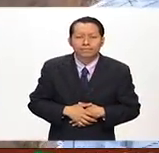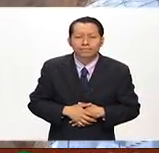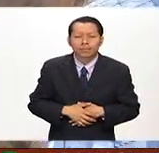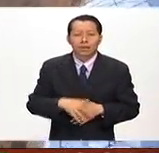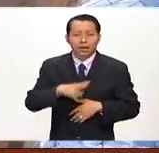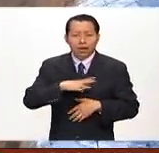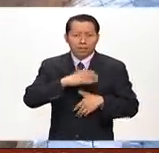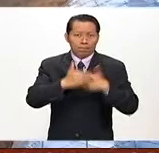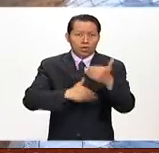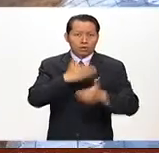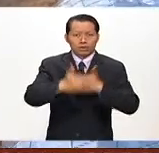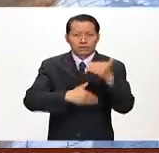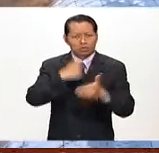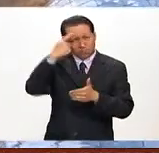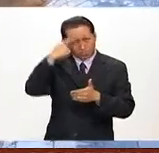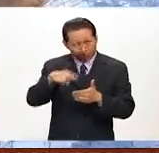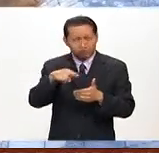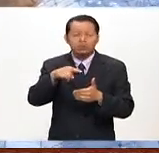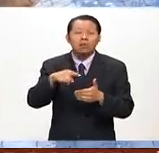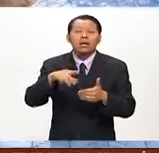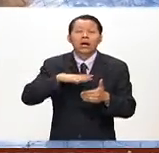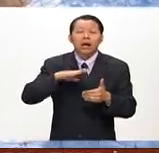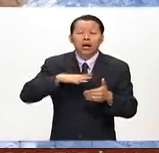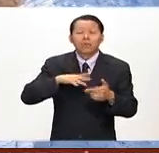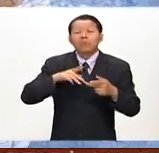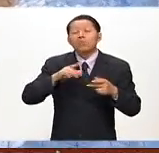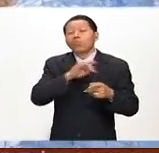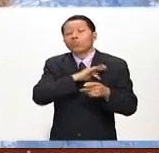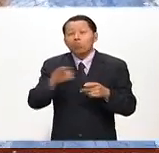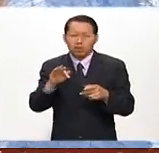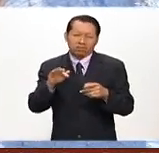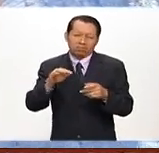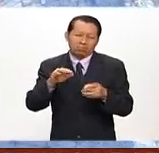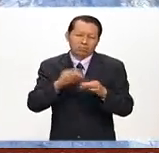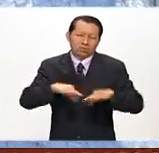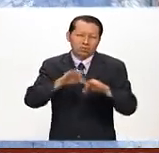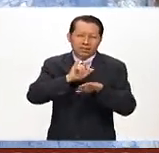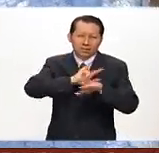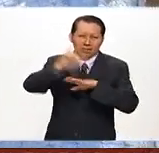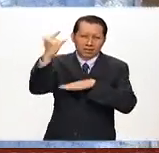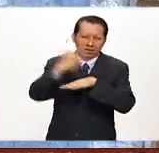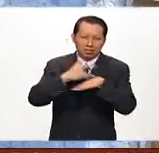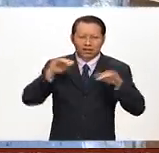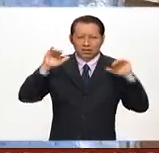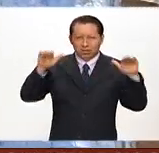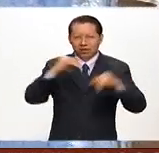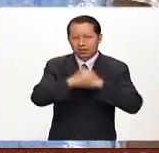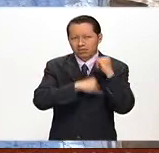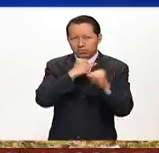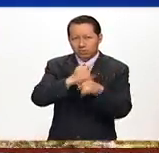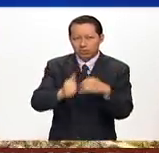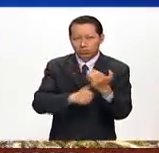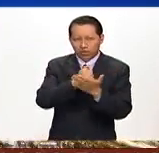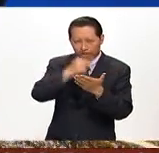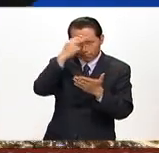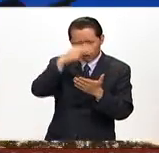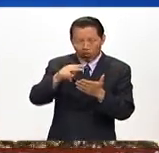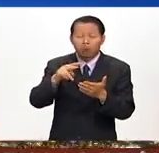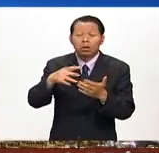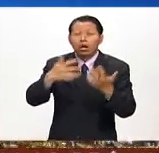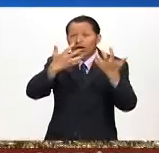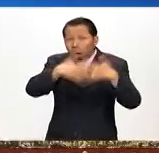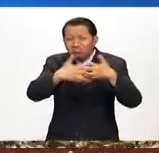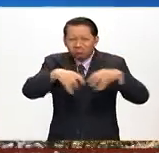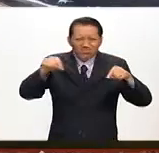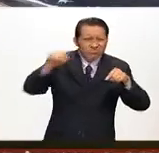Arrancó el proceso de licitación para el edificio terminal, la obra más importante del nuevo Aeropuerto Internacional de la Ciudad de México, para cuya